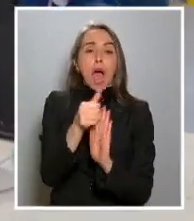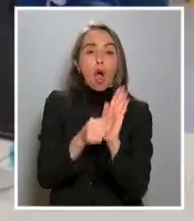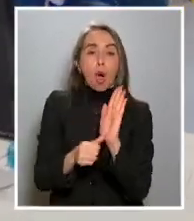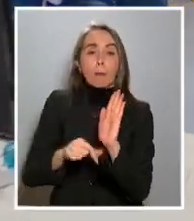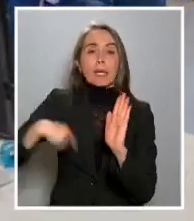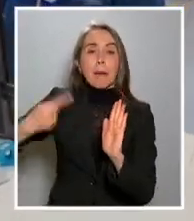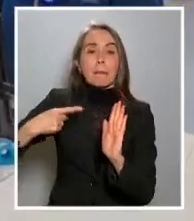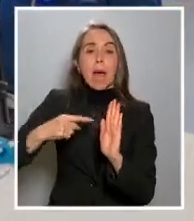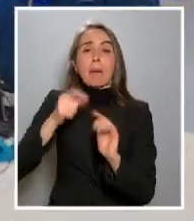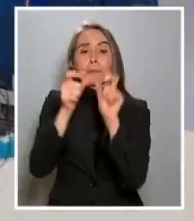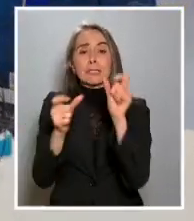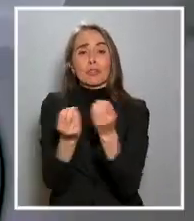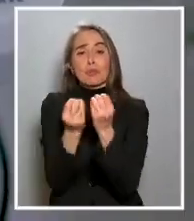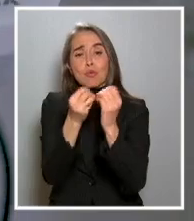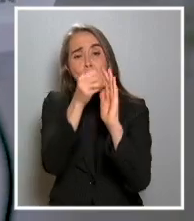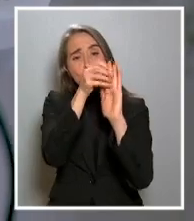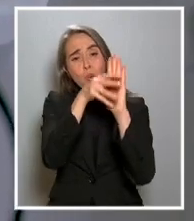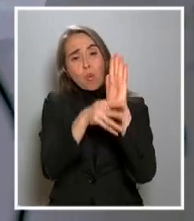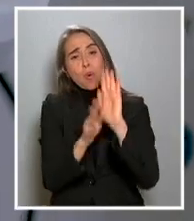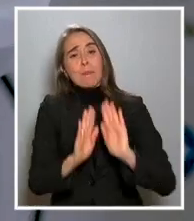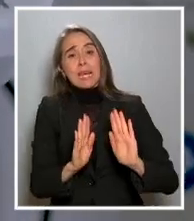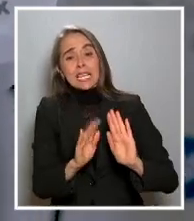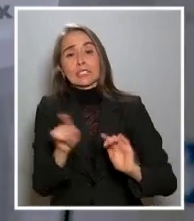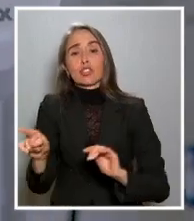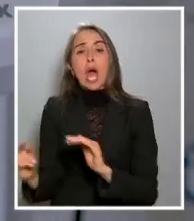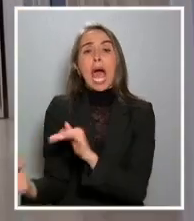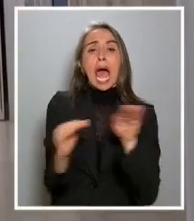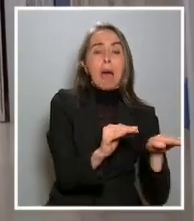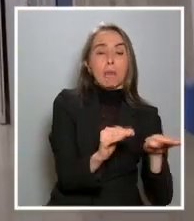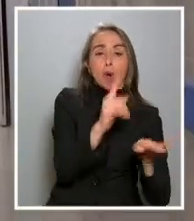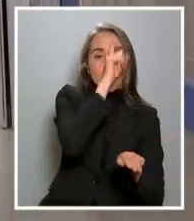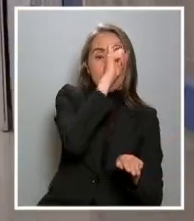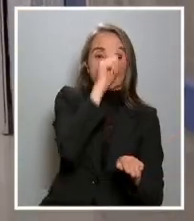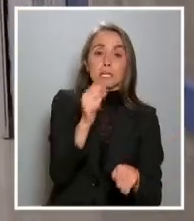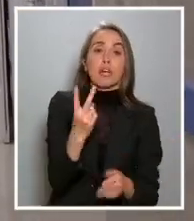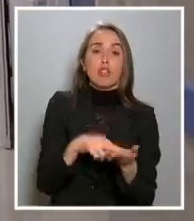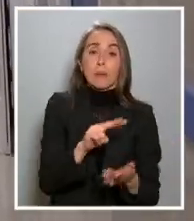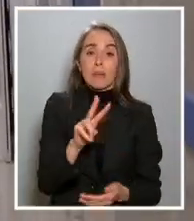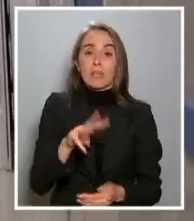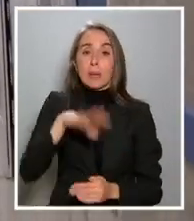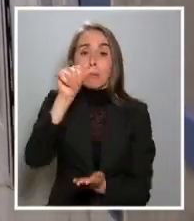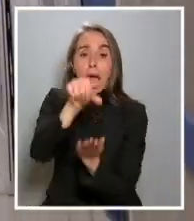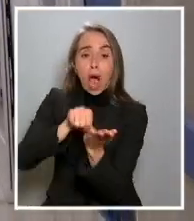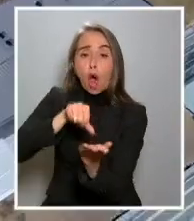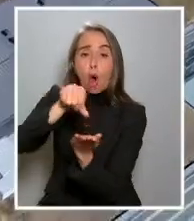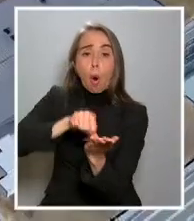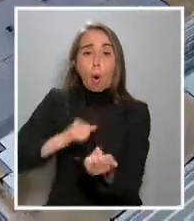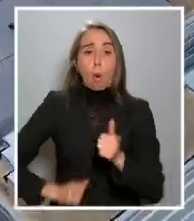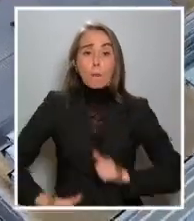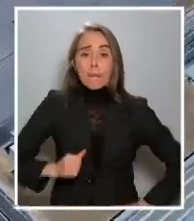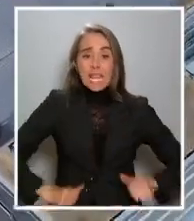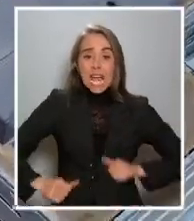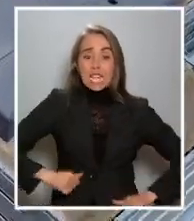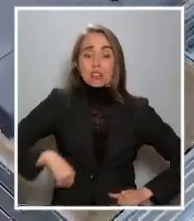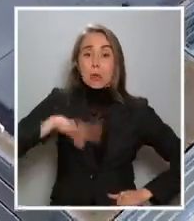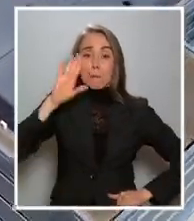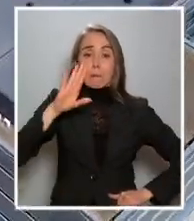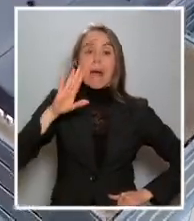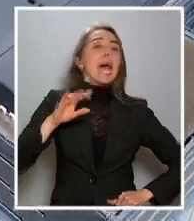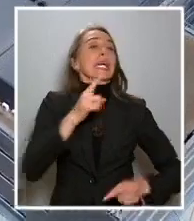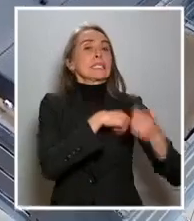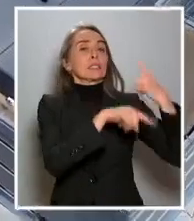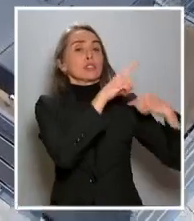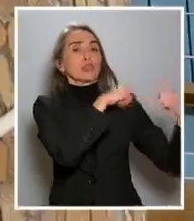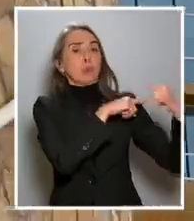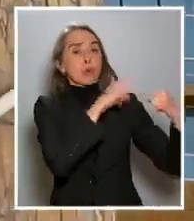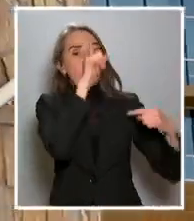más frecuentes en la lista de espera. El 2023 alcanzamos la cifra más alta de intervenciones quirúrgicas mayores electivas en la historia